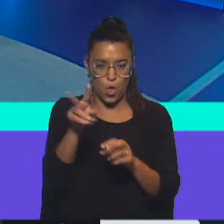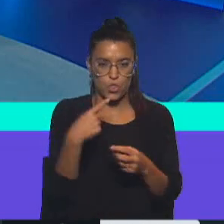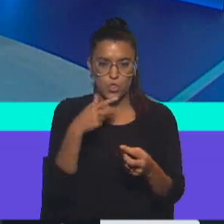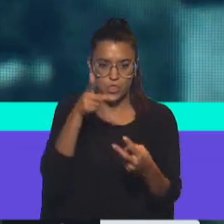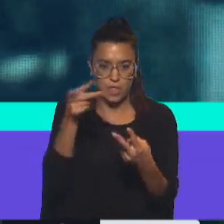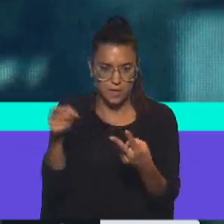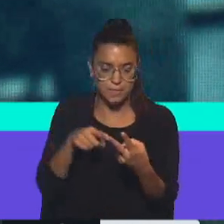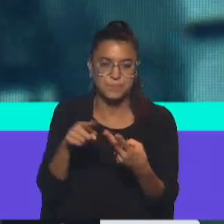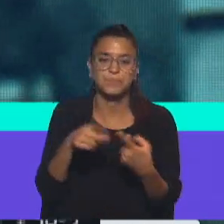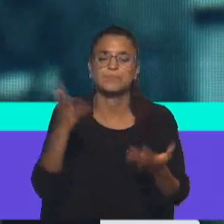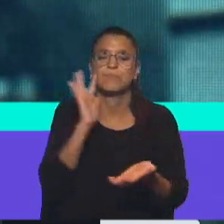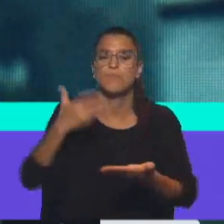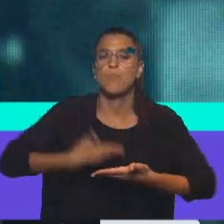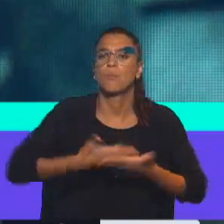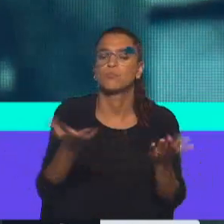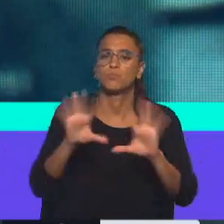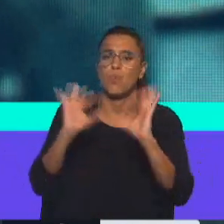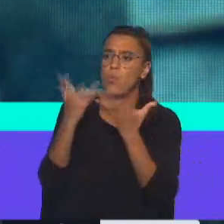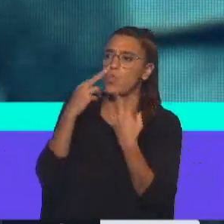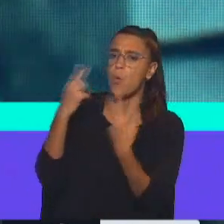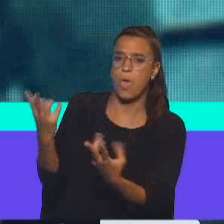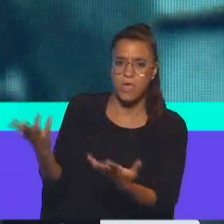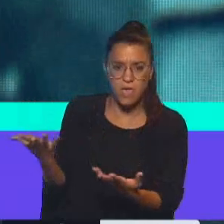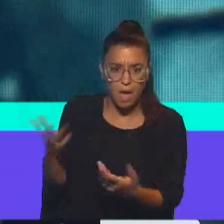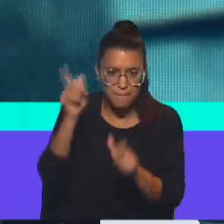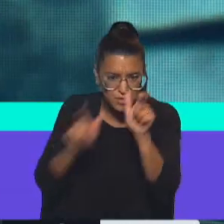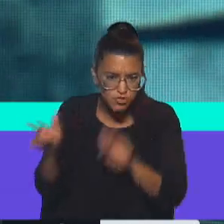pasaba a los ojos del mundo, ¿no? Como testigos,